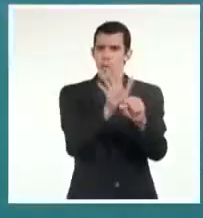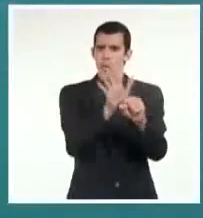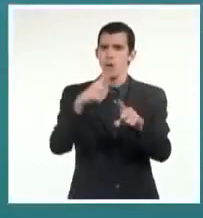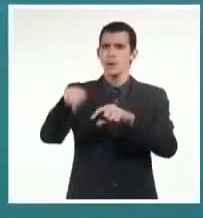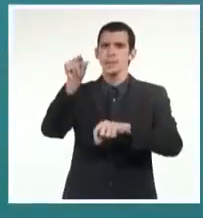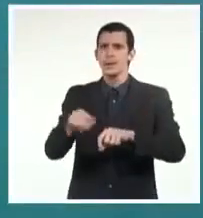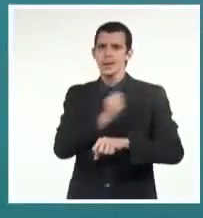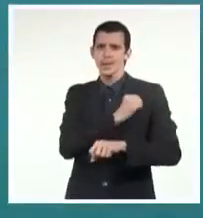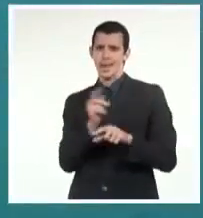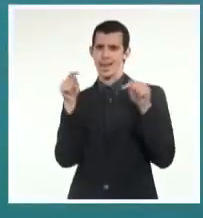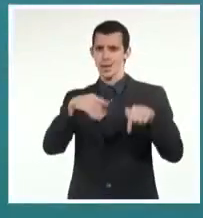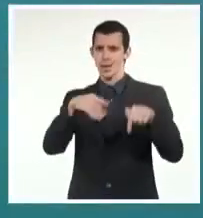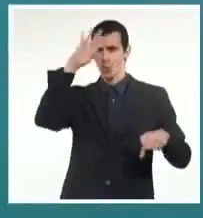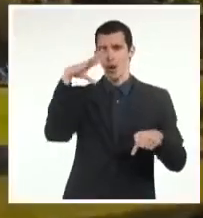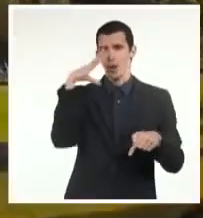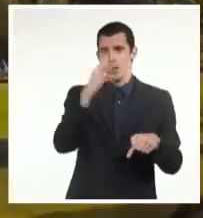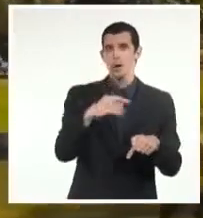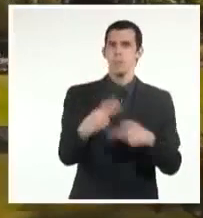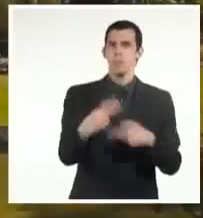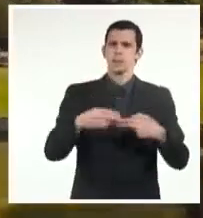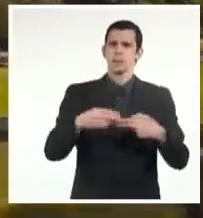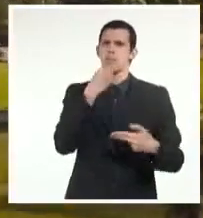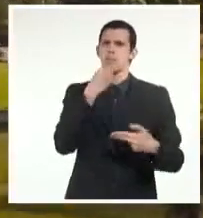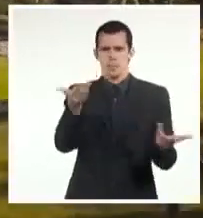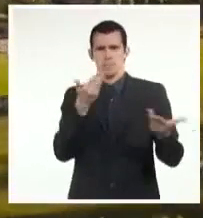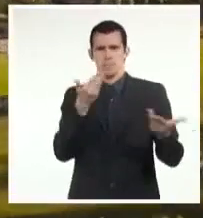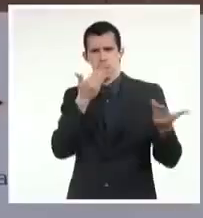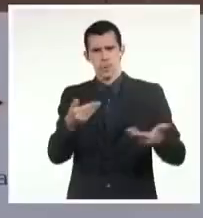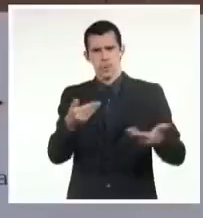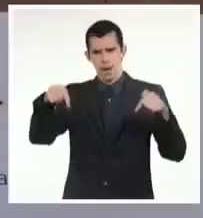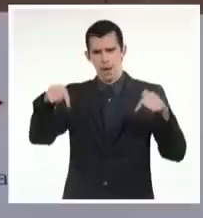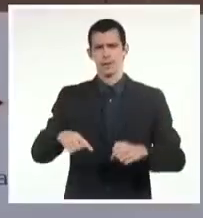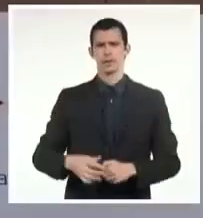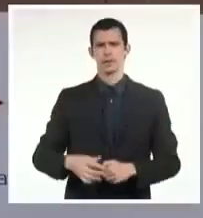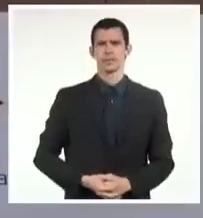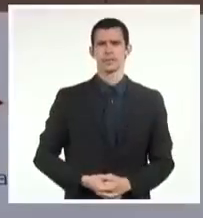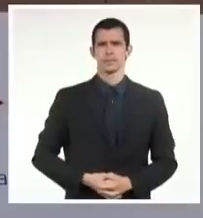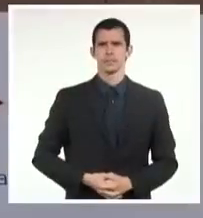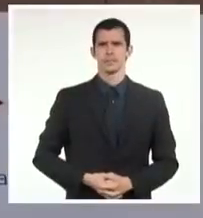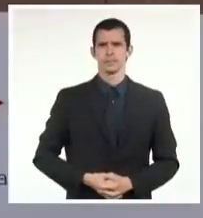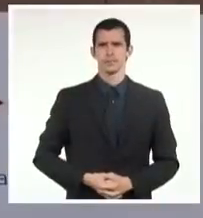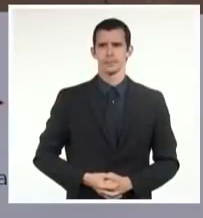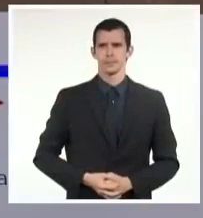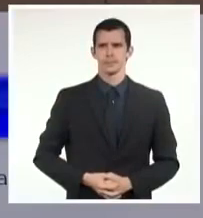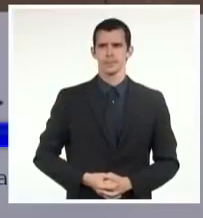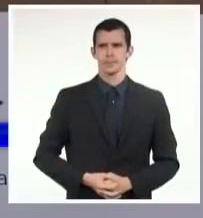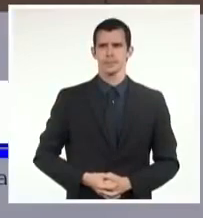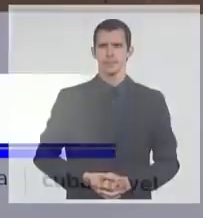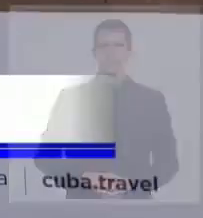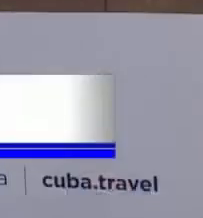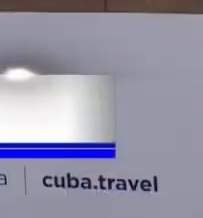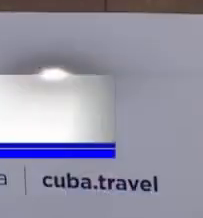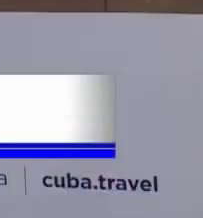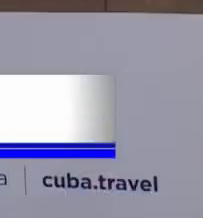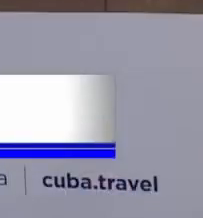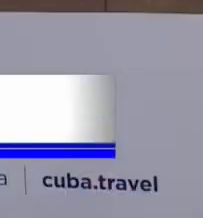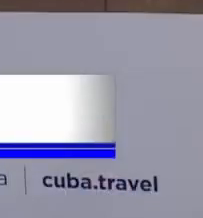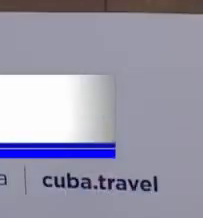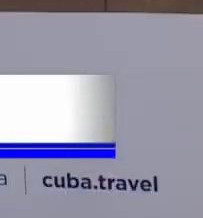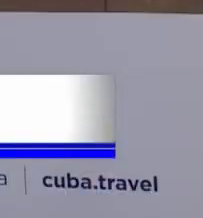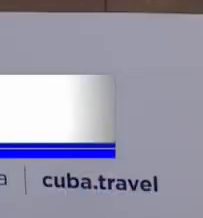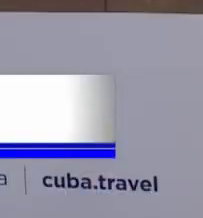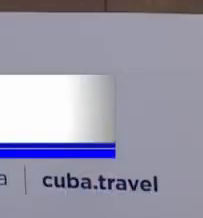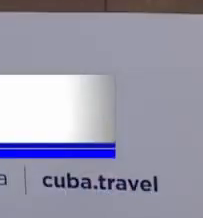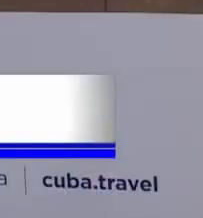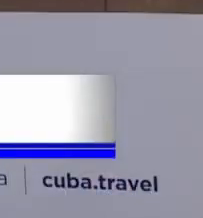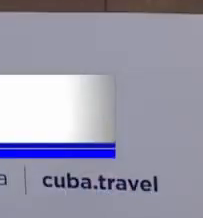los flujos turísticos desde otros países. Nuestro gobierno siempre apostó por la salud, por salvaguardar la salud de